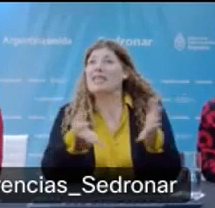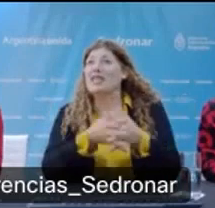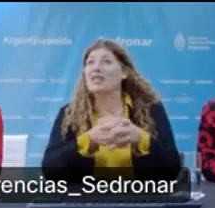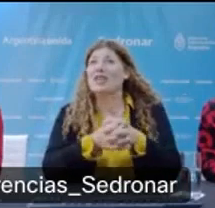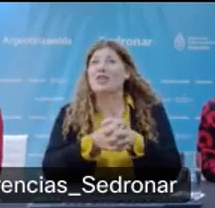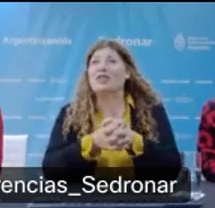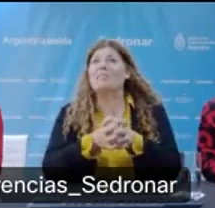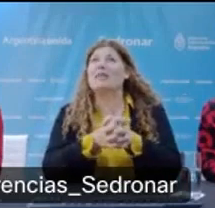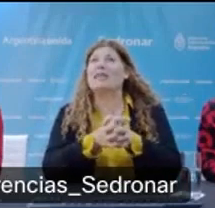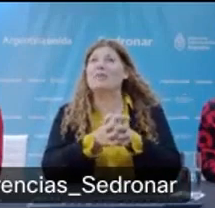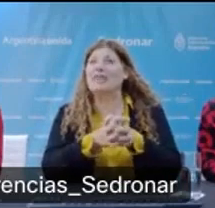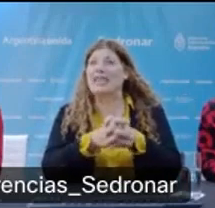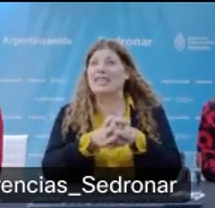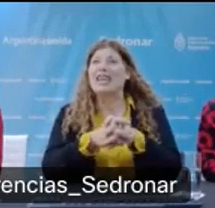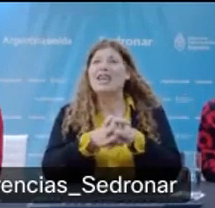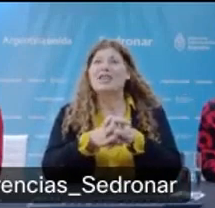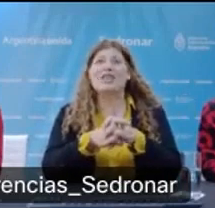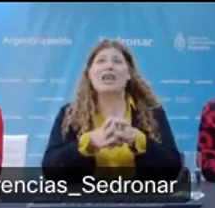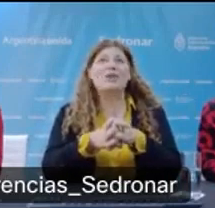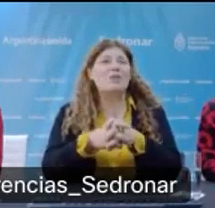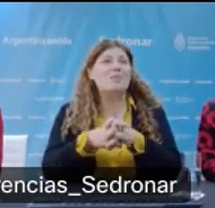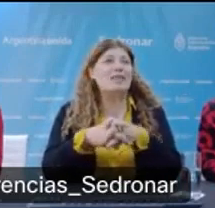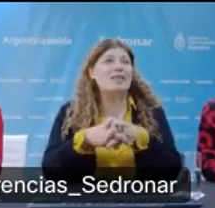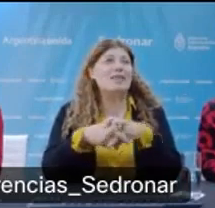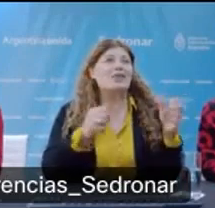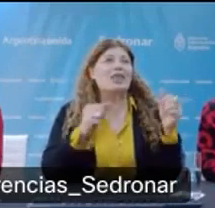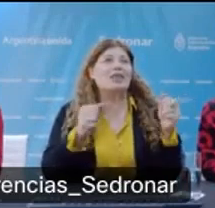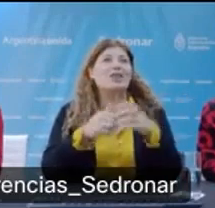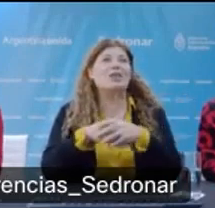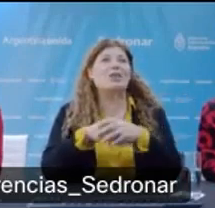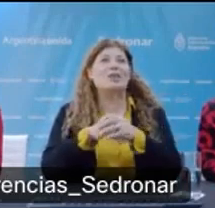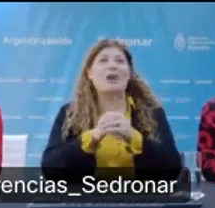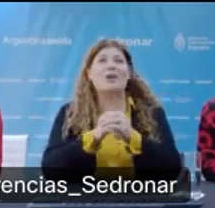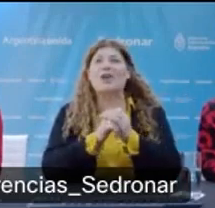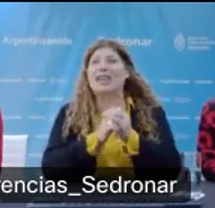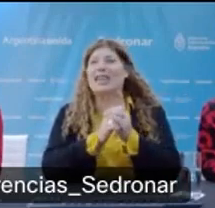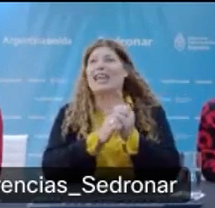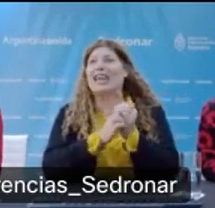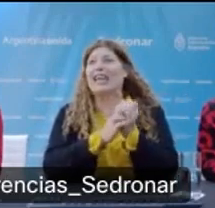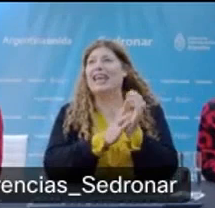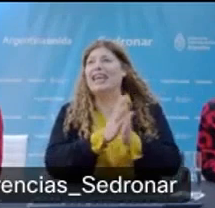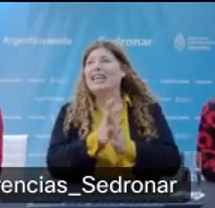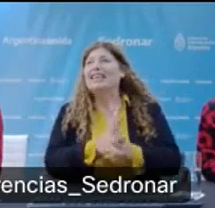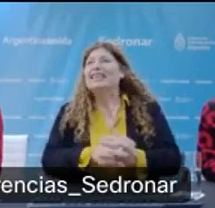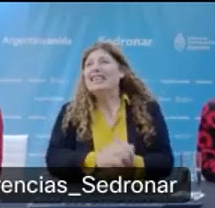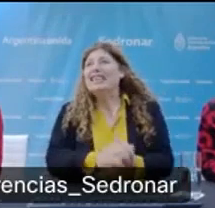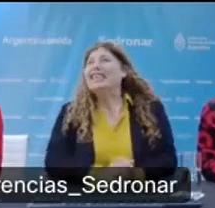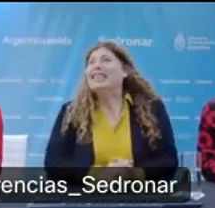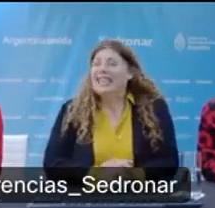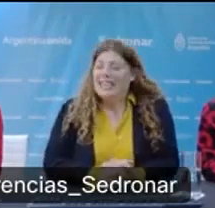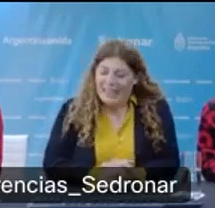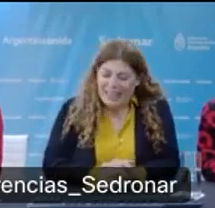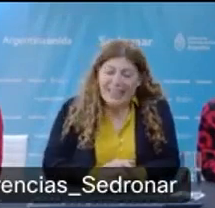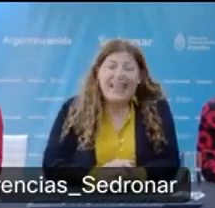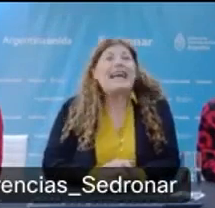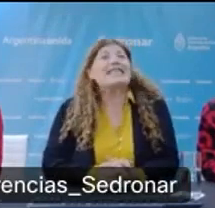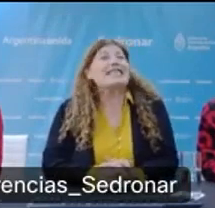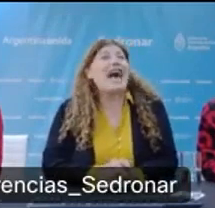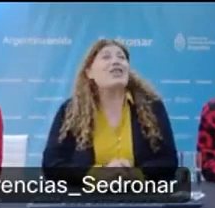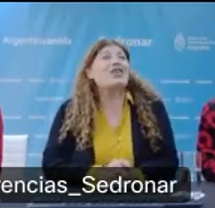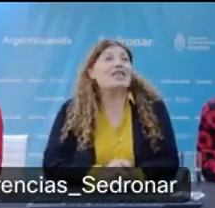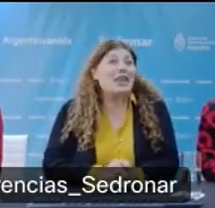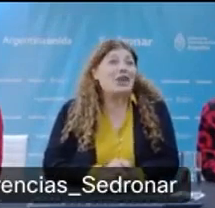están convencidos, los invitamos a que nos sigamos convenciendo entre todos. Cuando alguno cree que